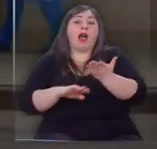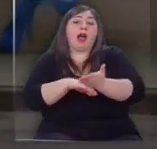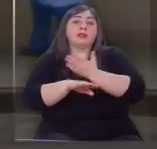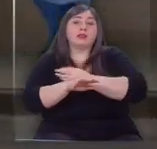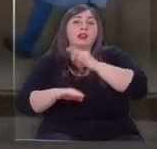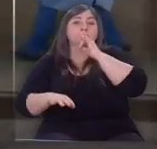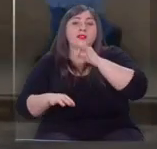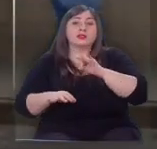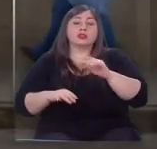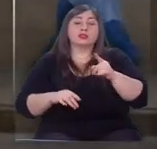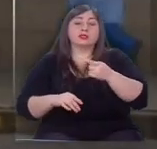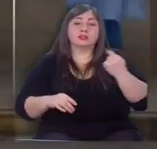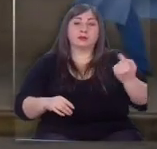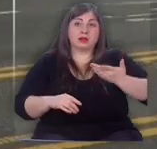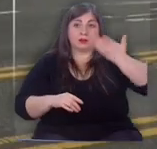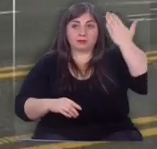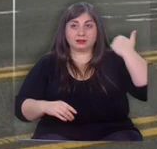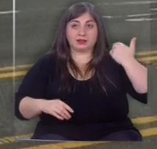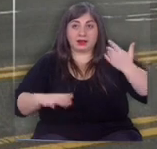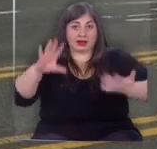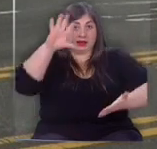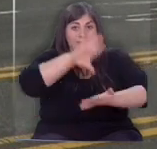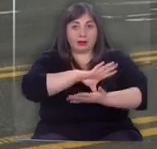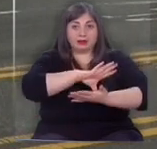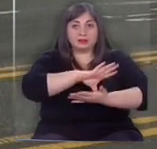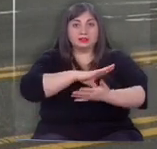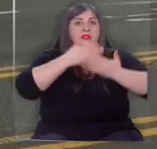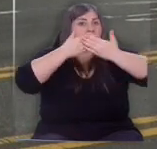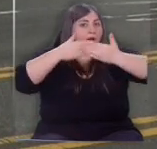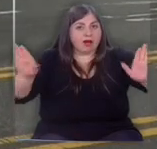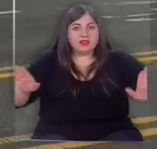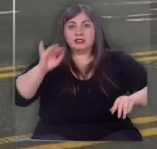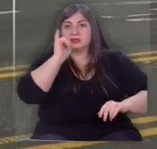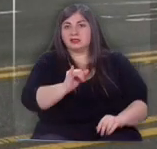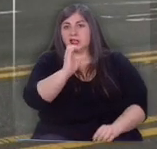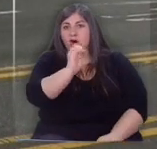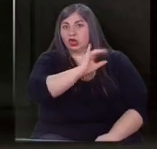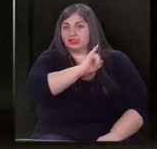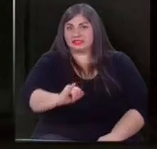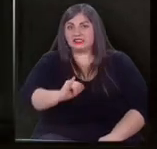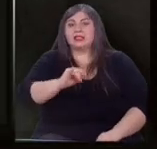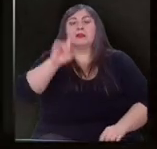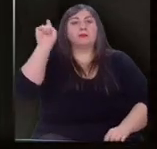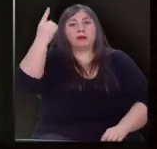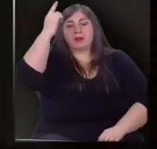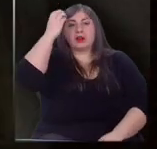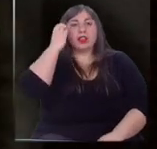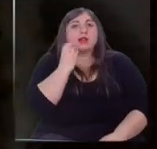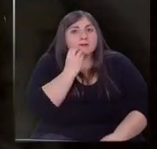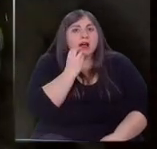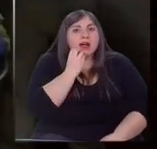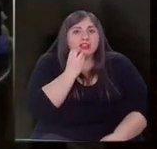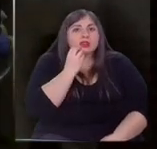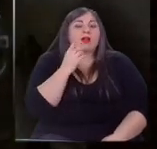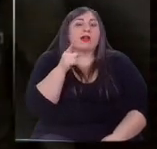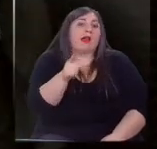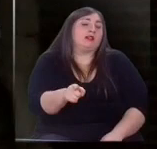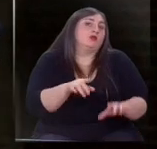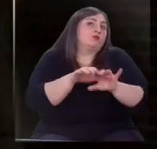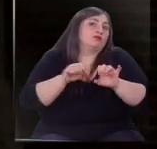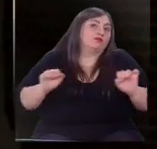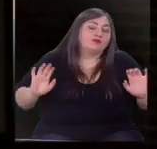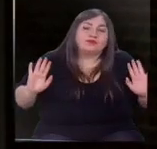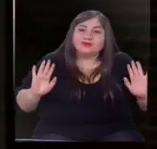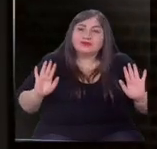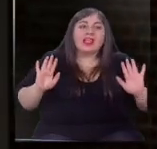anteriormente durante la semana pasada, que el país va a abrir sí o sí el primero de mayo del próximo mes, es una decisión que tienen